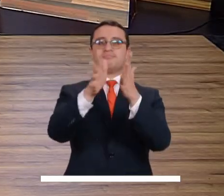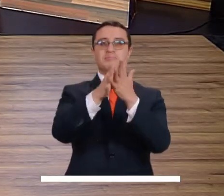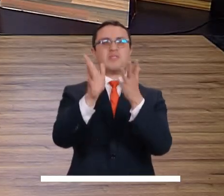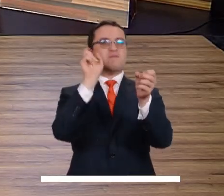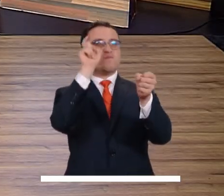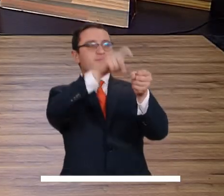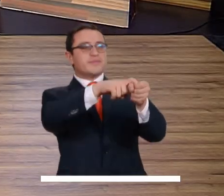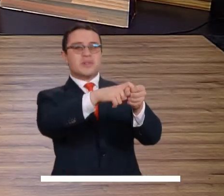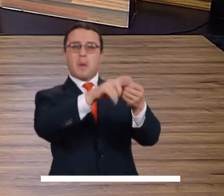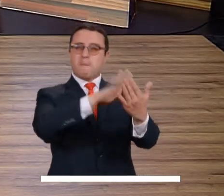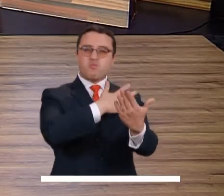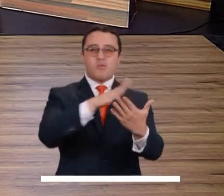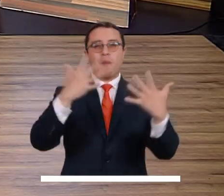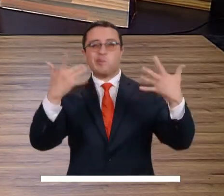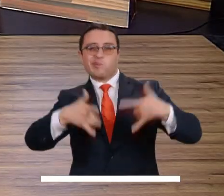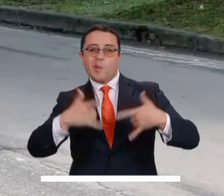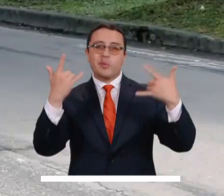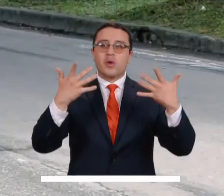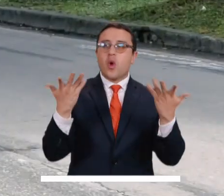género musical.